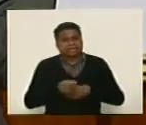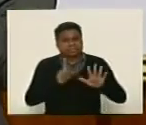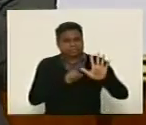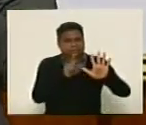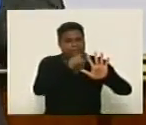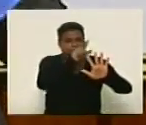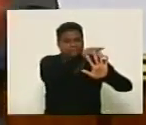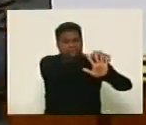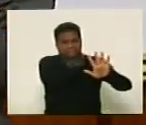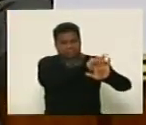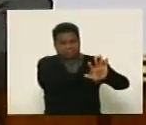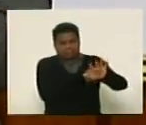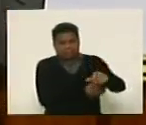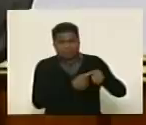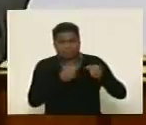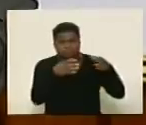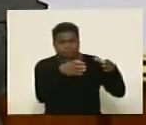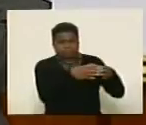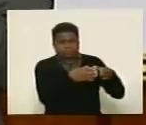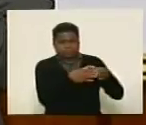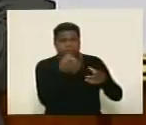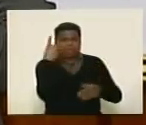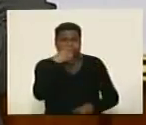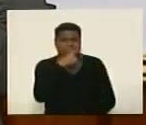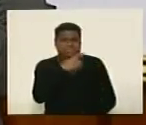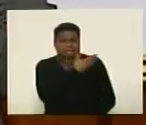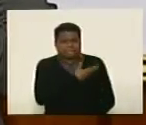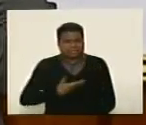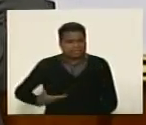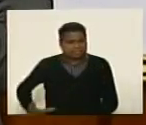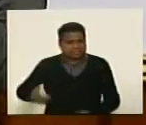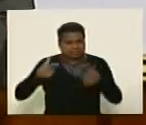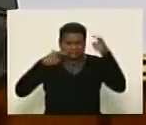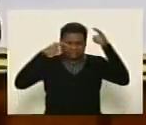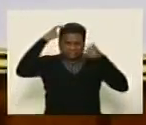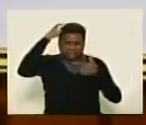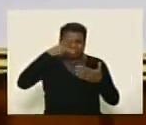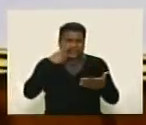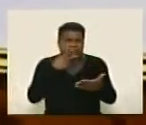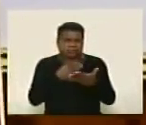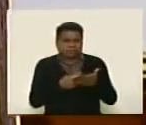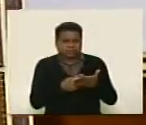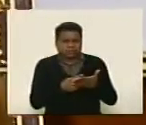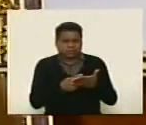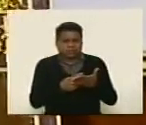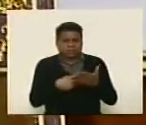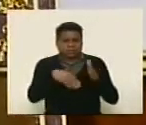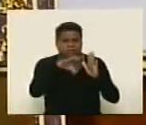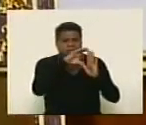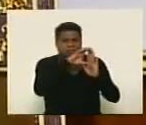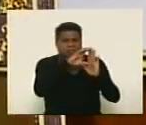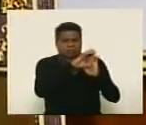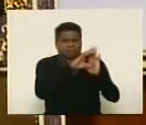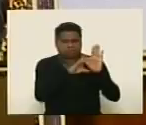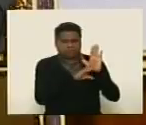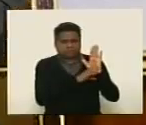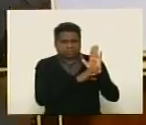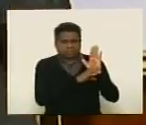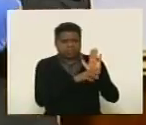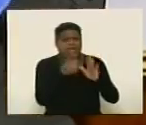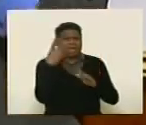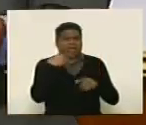poderes. Y el presidente Chávez, quien fue el proponente de la Constitución de